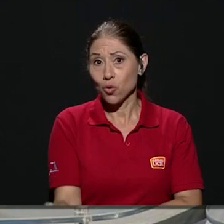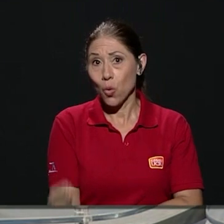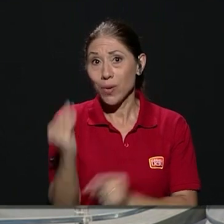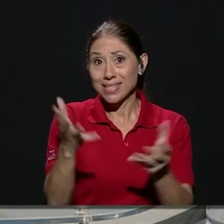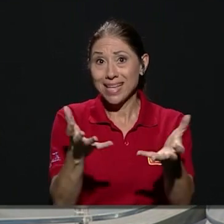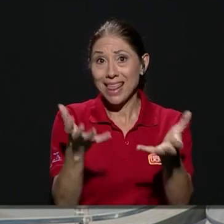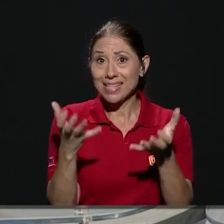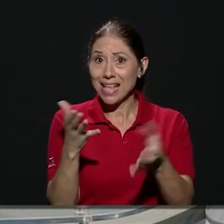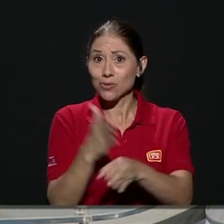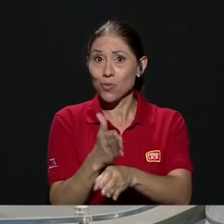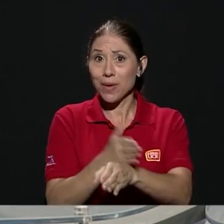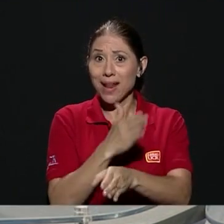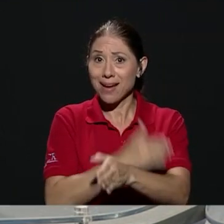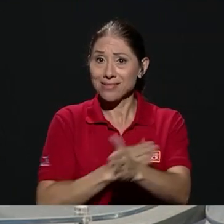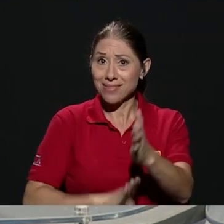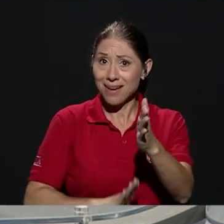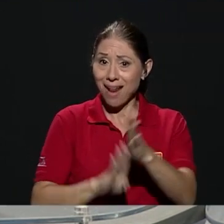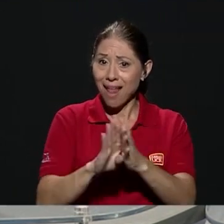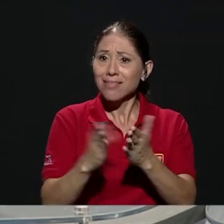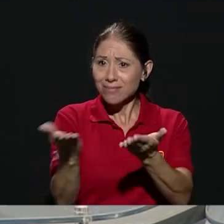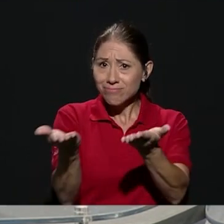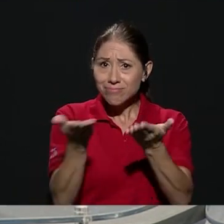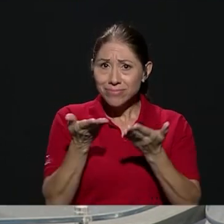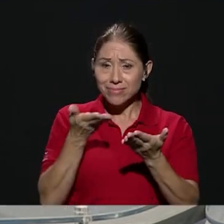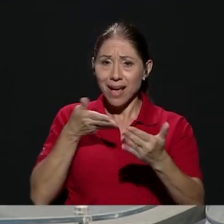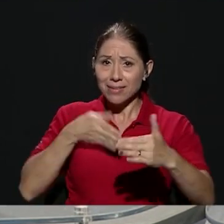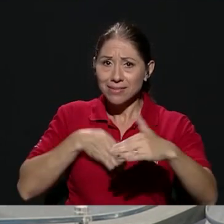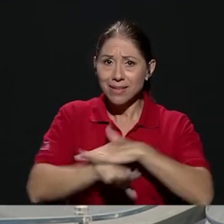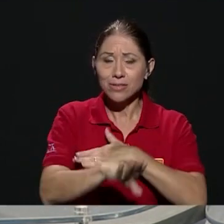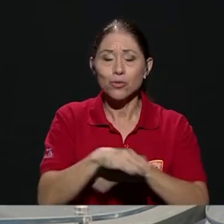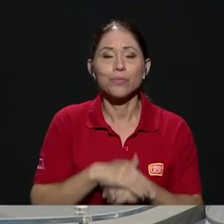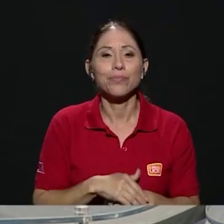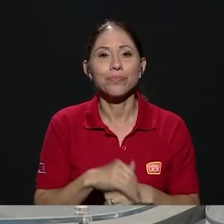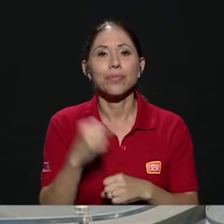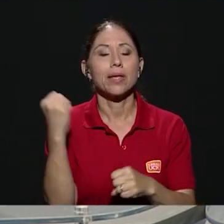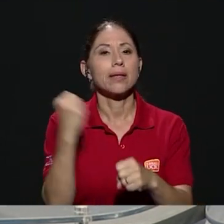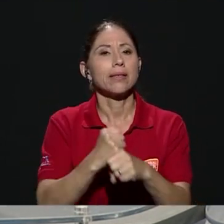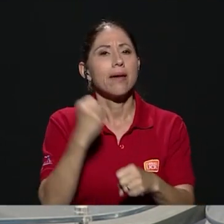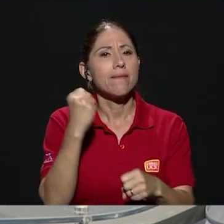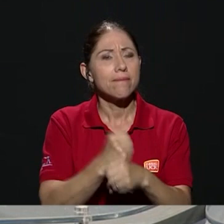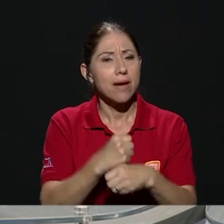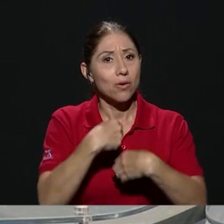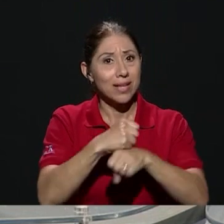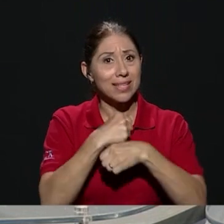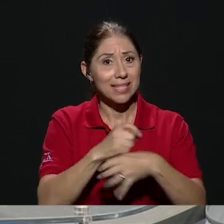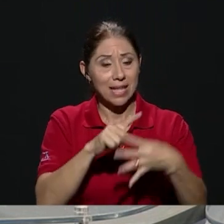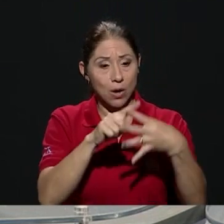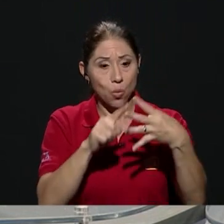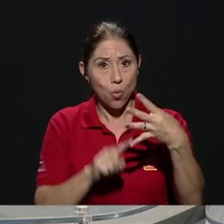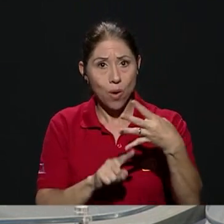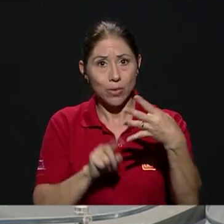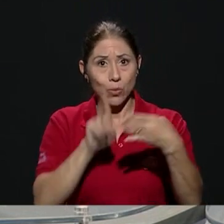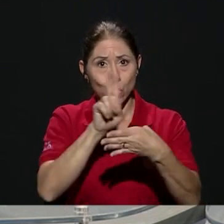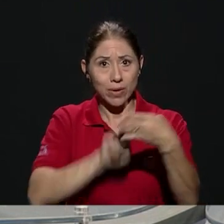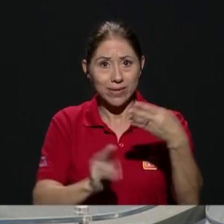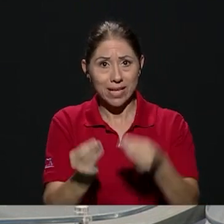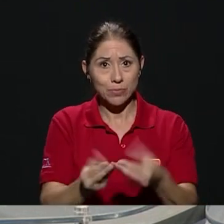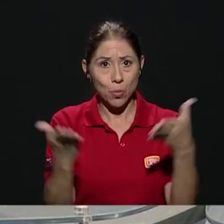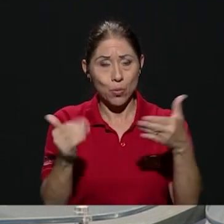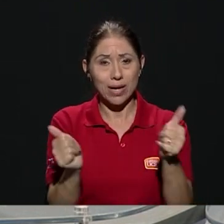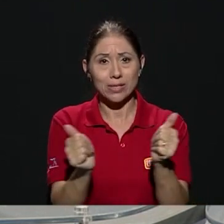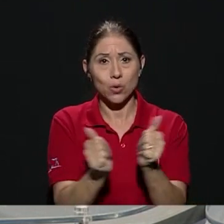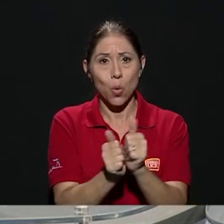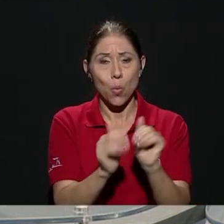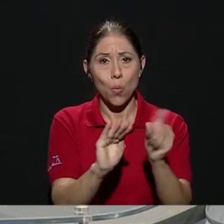jóvenes que desean superarse y salir adelante. El trabajo que realizan las 4 universidades públicas con